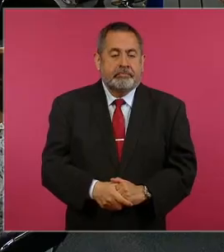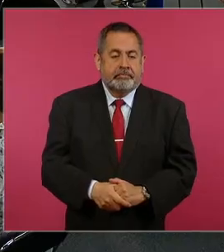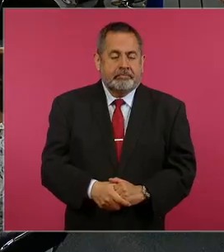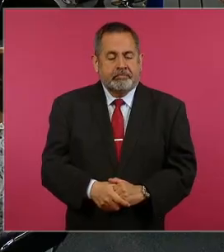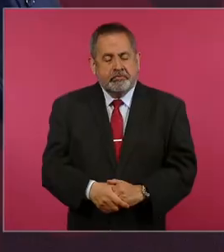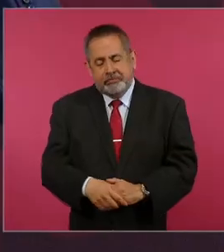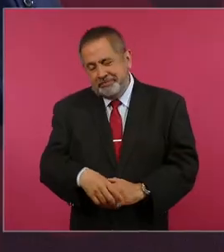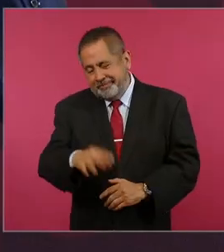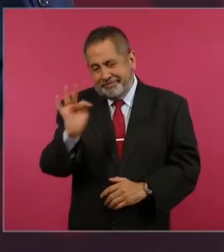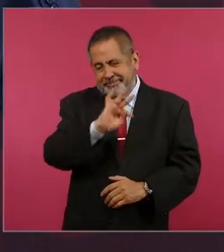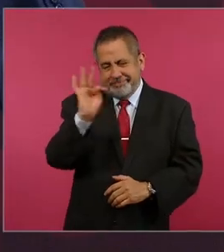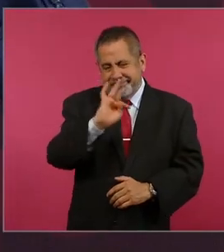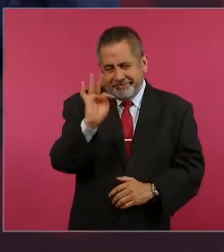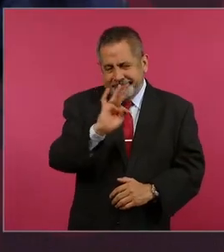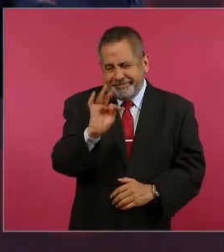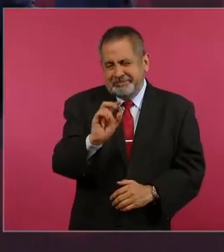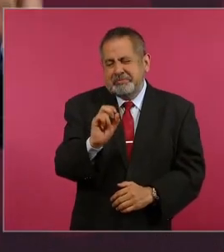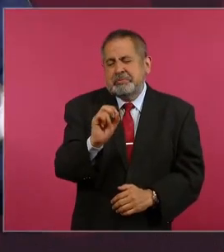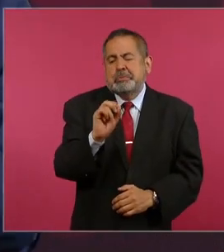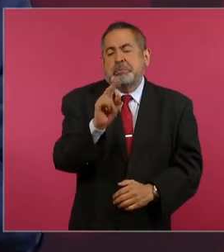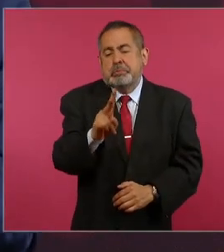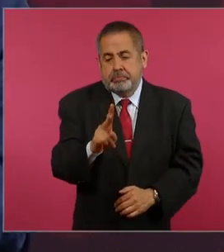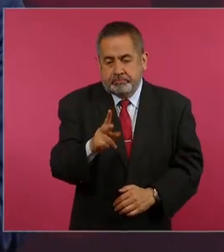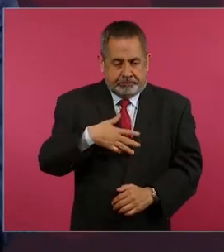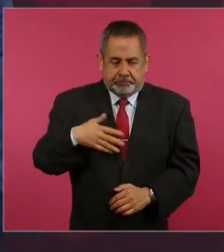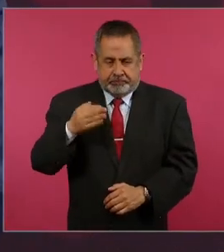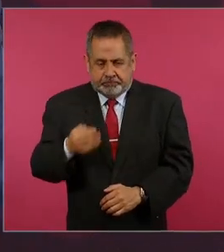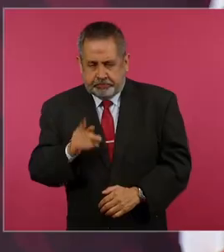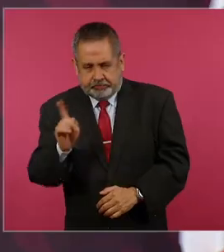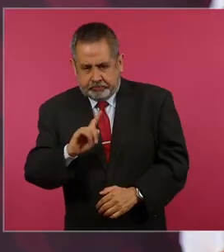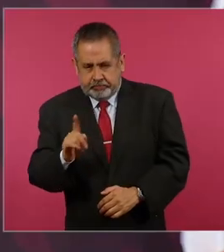aceptando sin conceder,